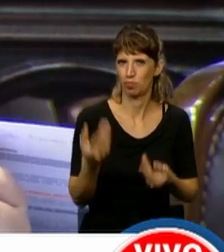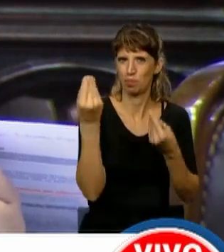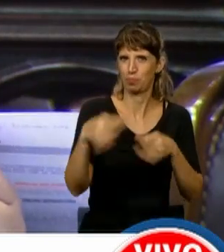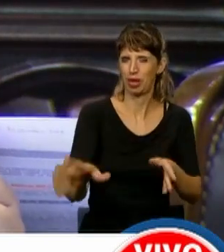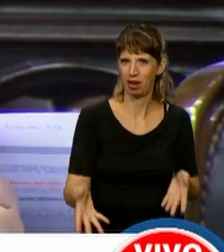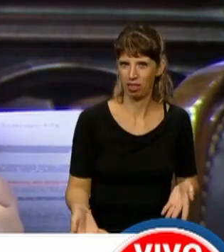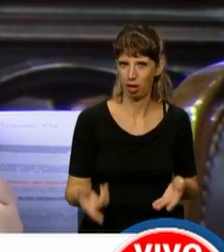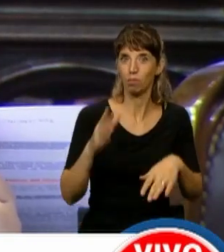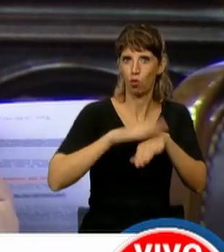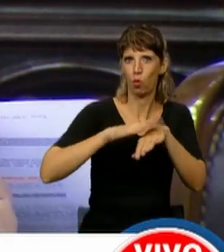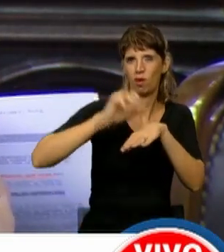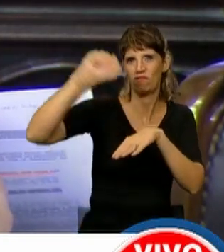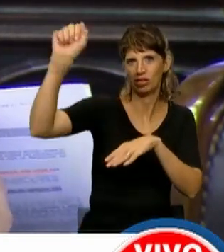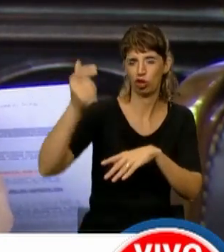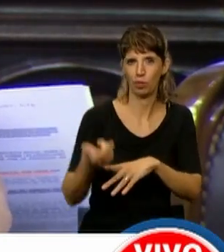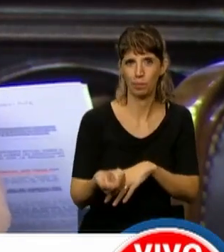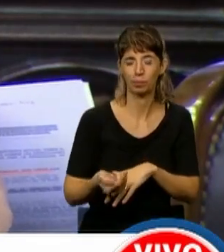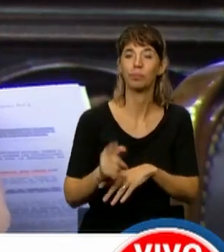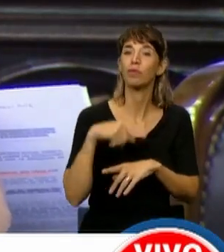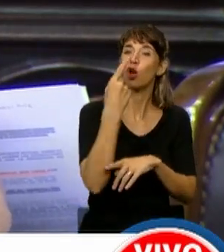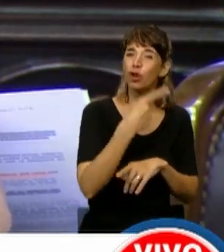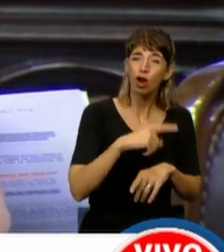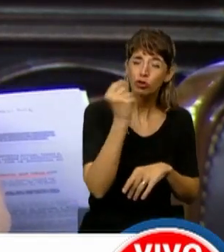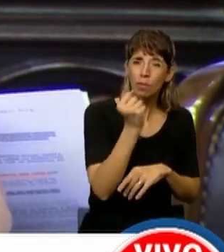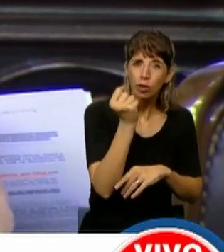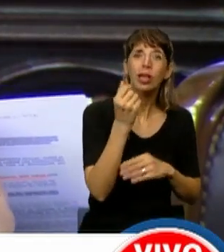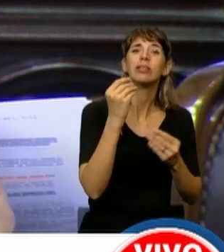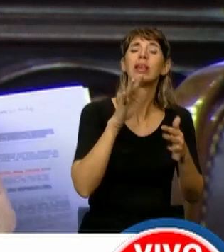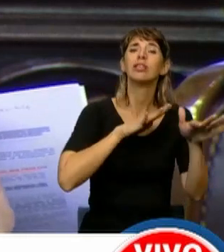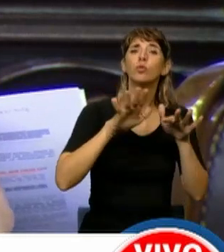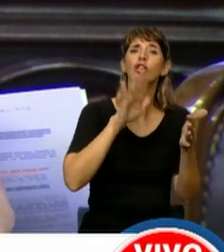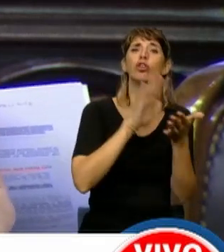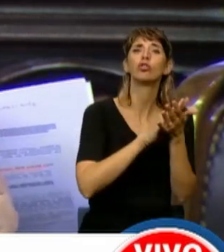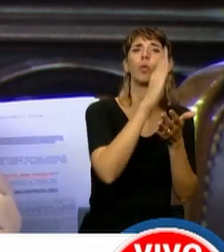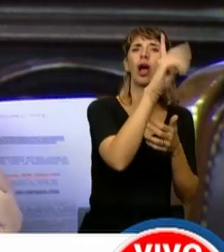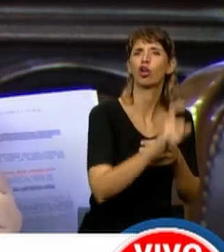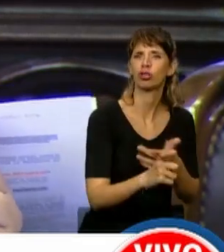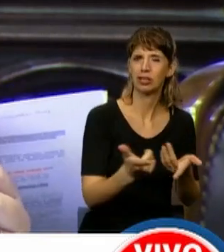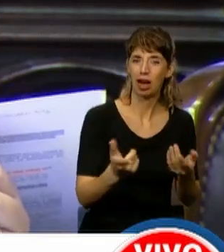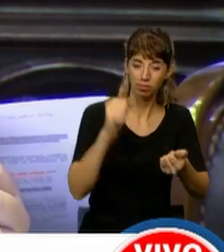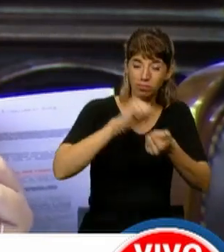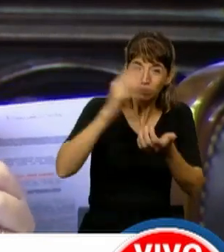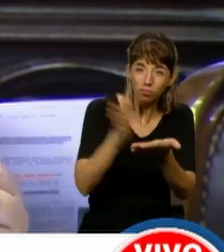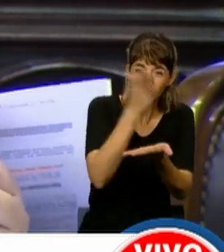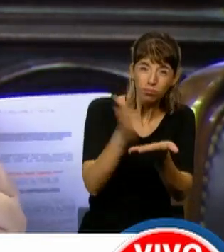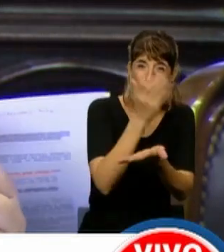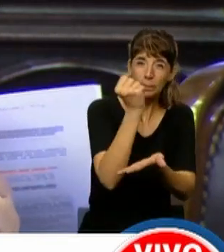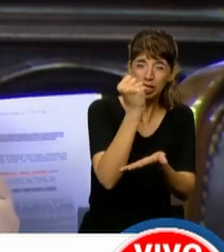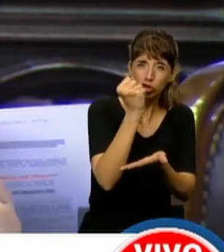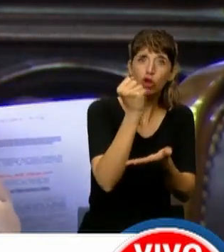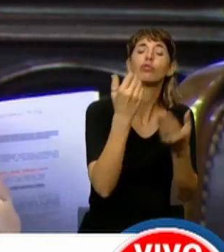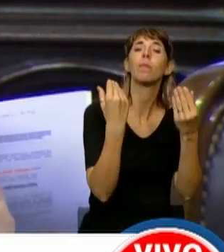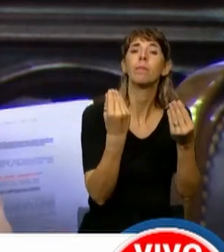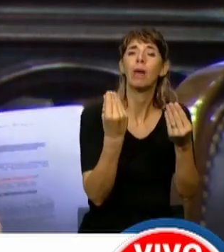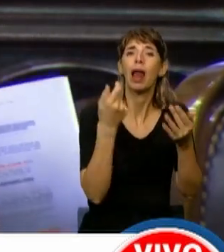tema fundamental es la situación del Banco Central. Este Banco Central que emite para financiar déficit, pero por otro lado